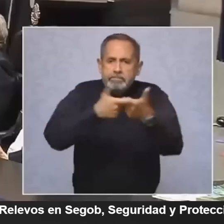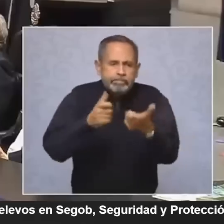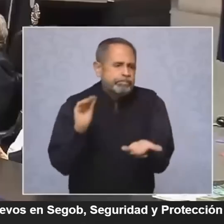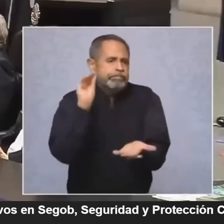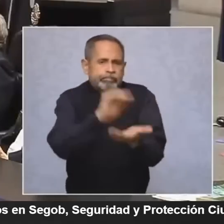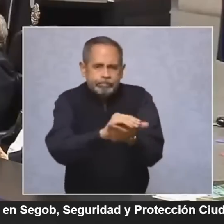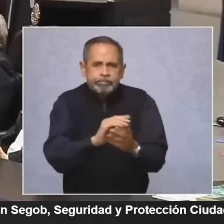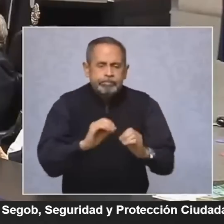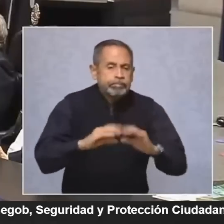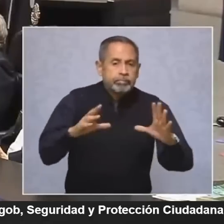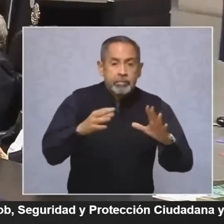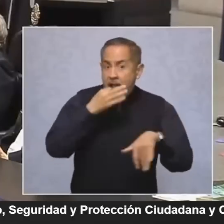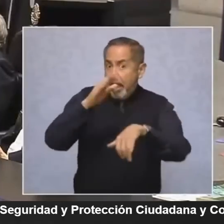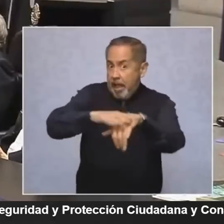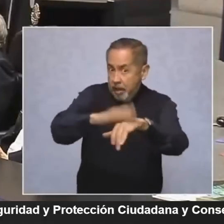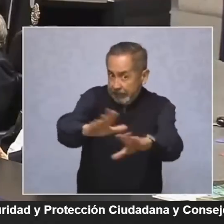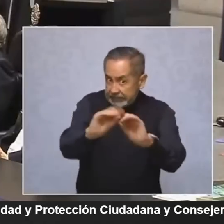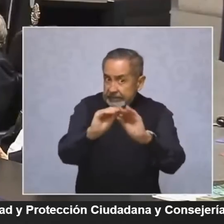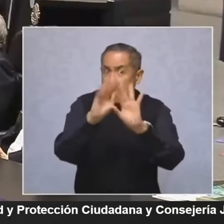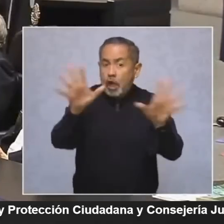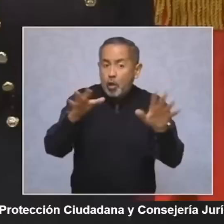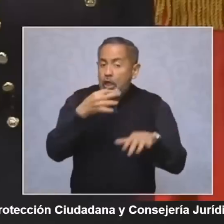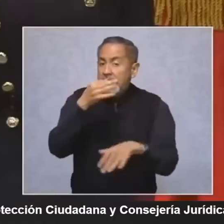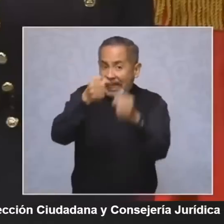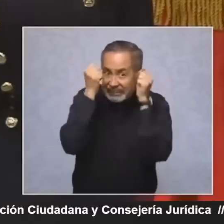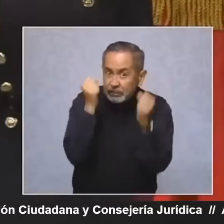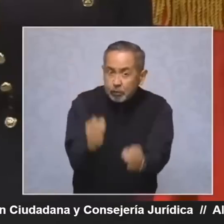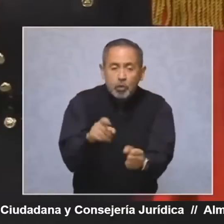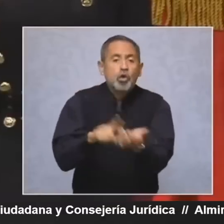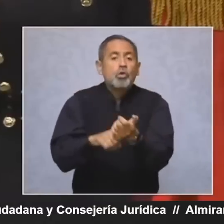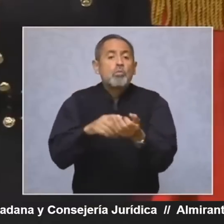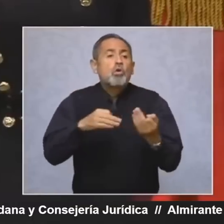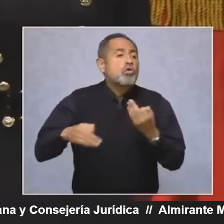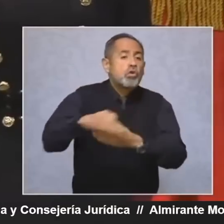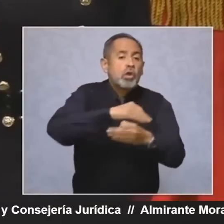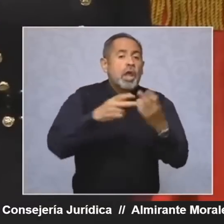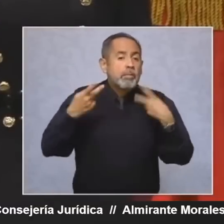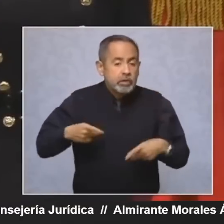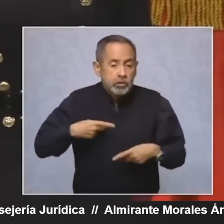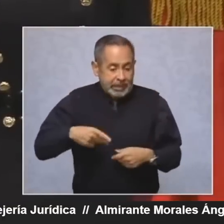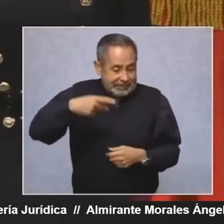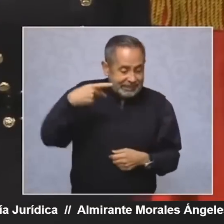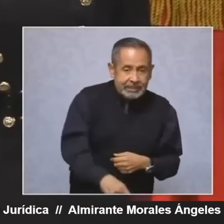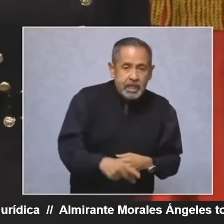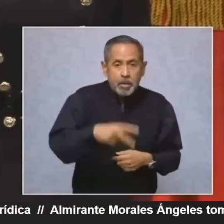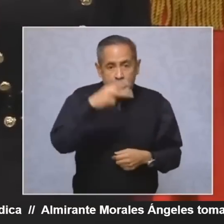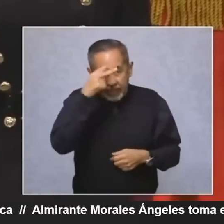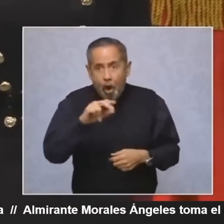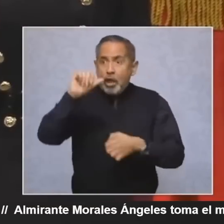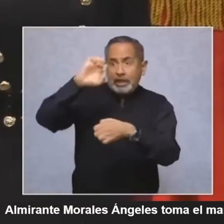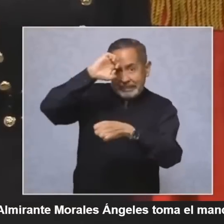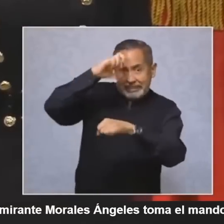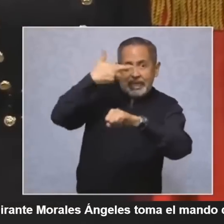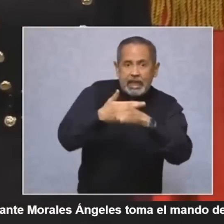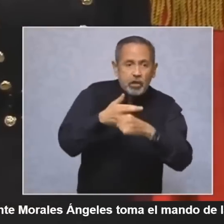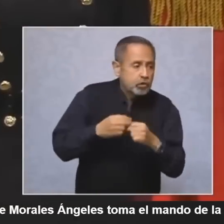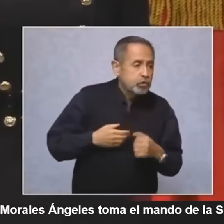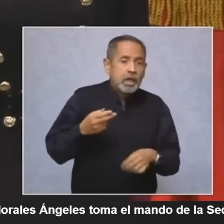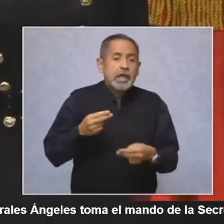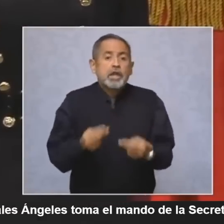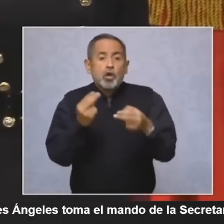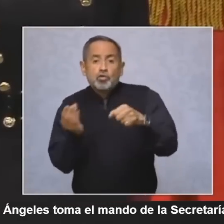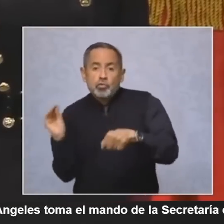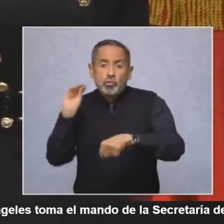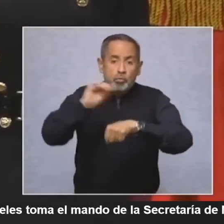claridad, tengan la certeza que las inversiones de accionistas nacionales y extranjeros estarán seguras